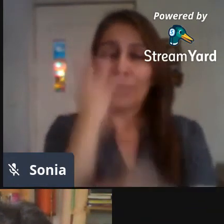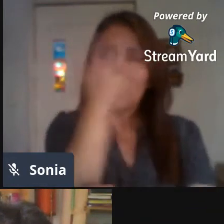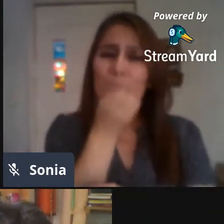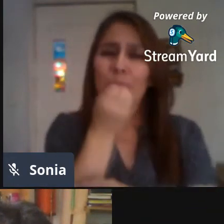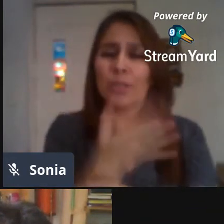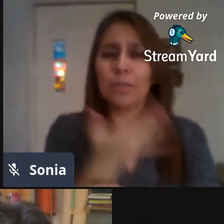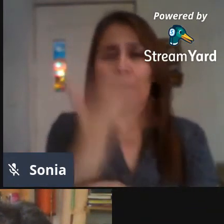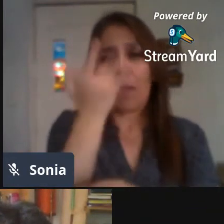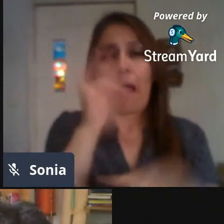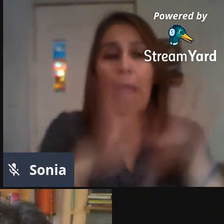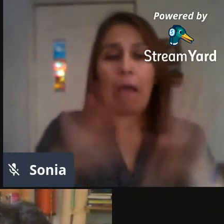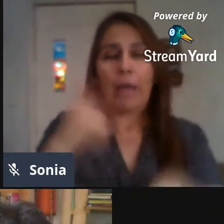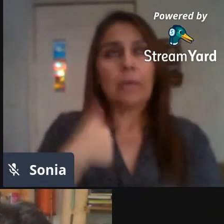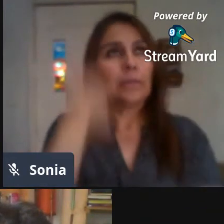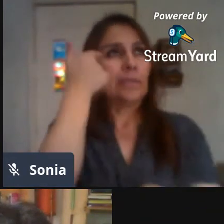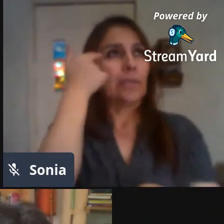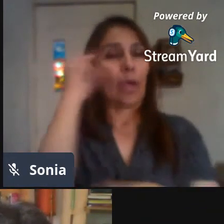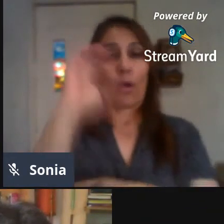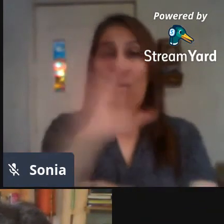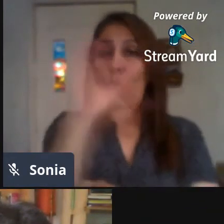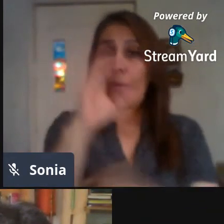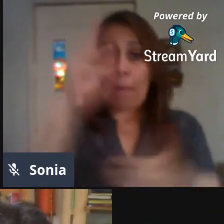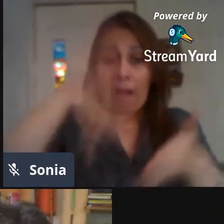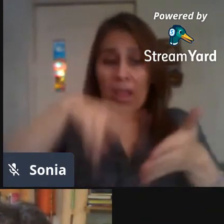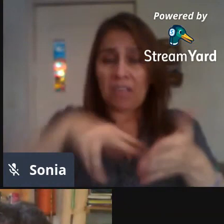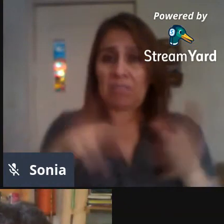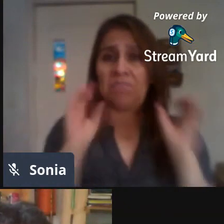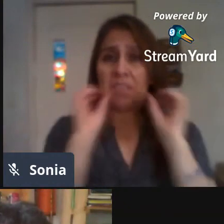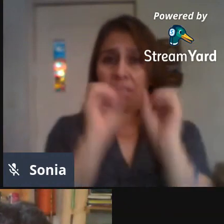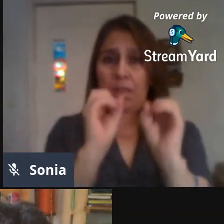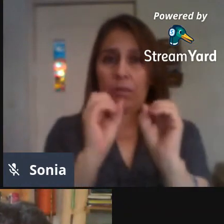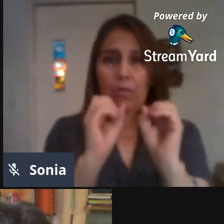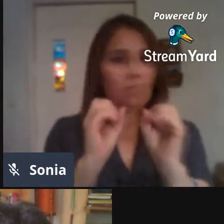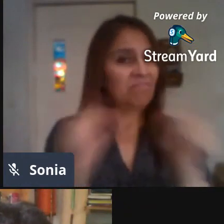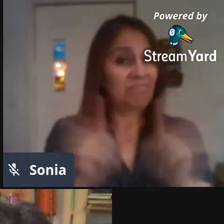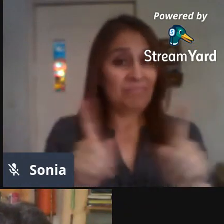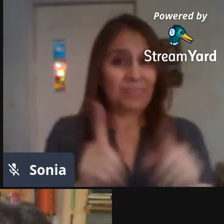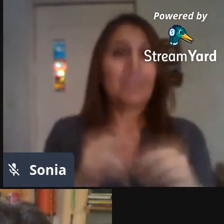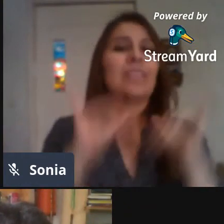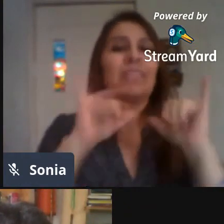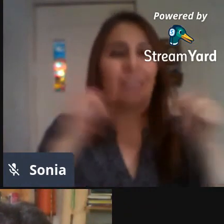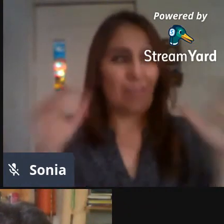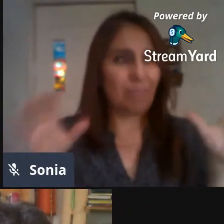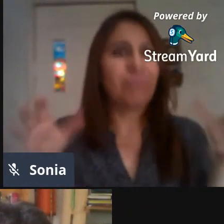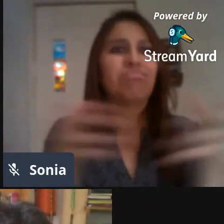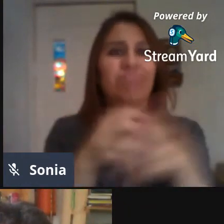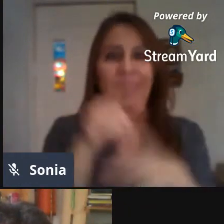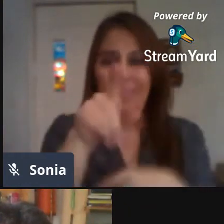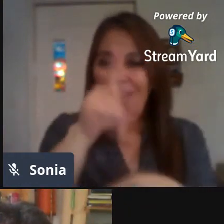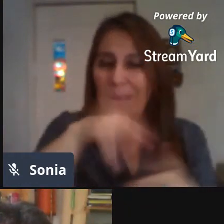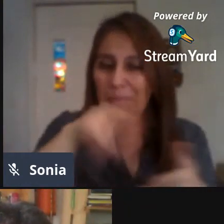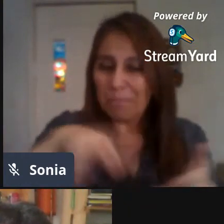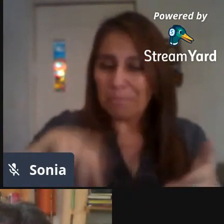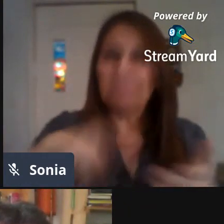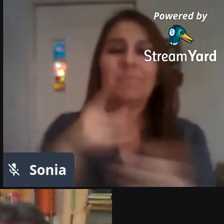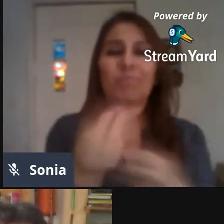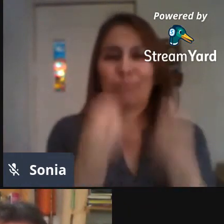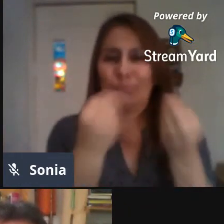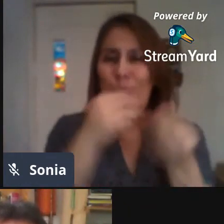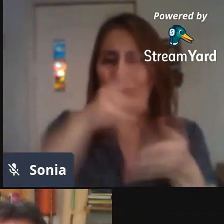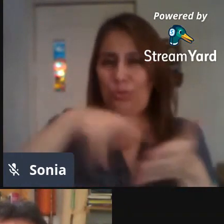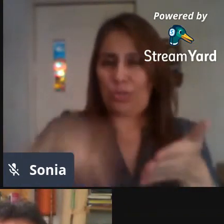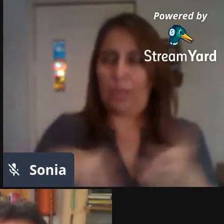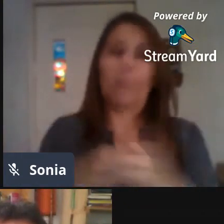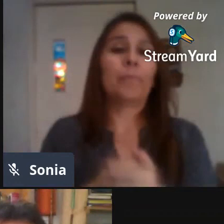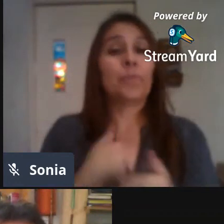y con esto particularmente yo me dado cuenta que sí que todos leemos mucho hoy yo particularmente dije que este año iba a